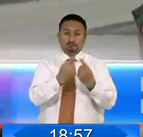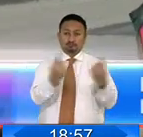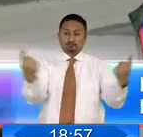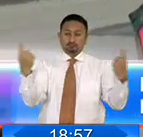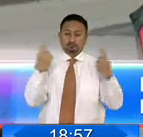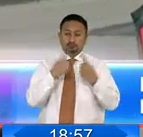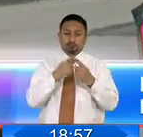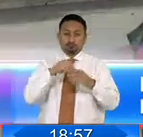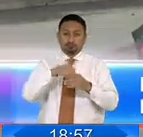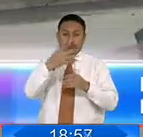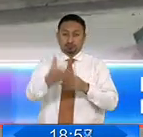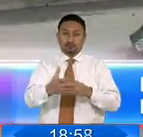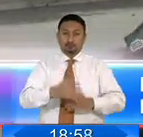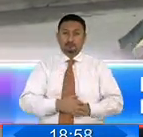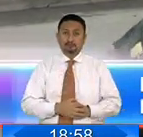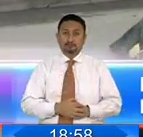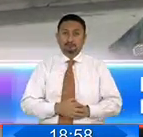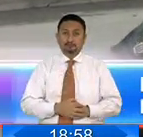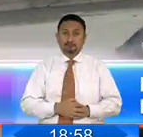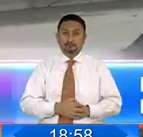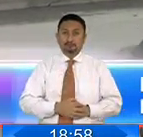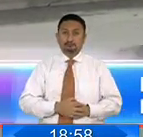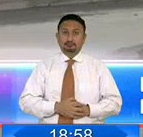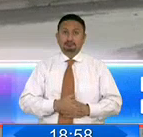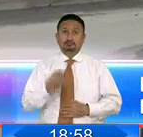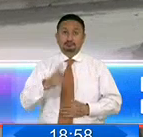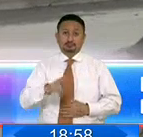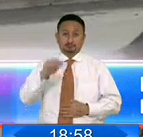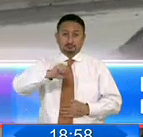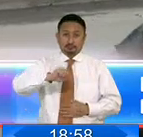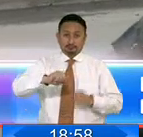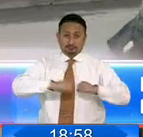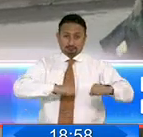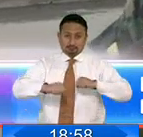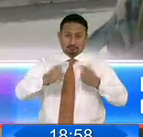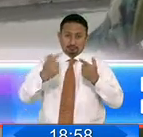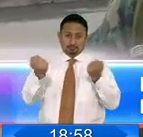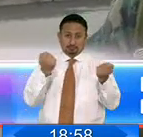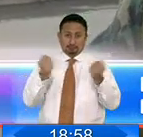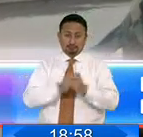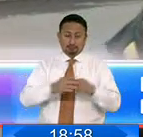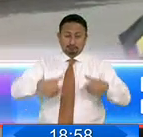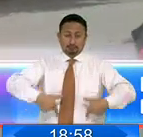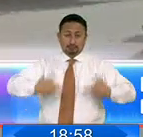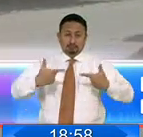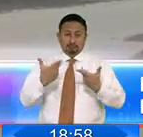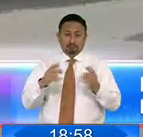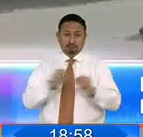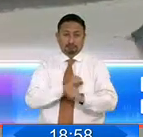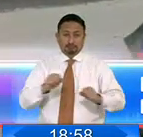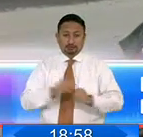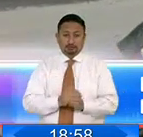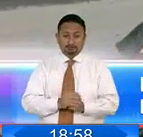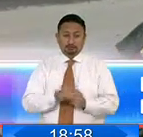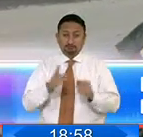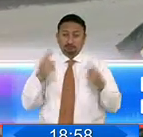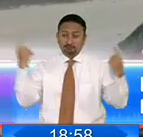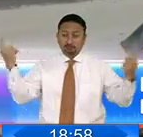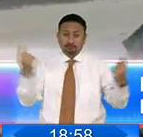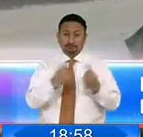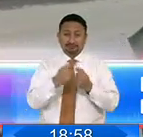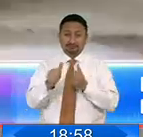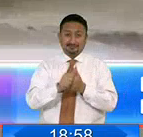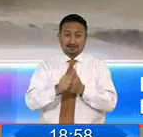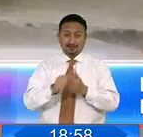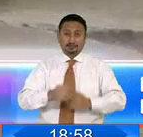exterior externo de la misma manera estamos ejecutando operaciones de control de armas munición y explosivos en inmediaciones de estos centros